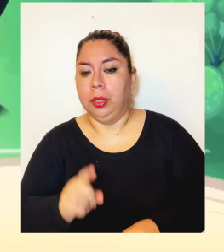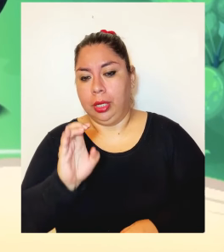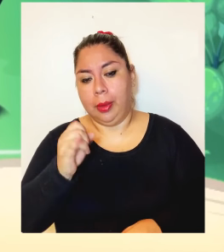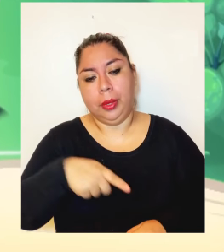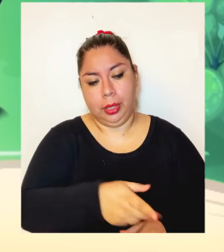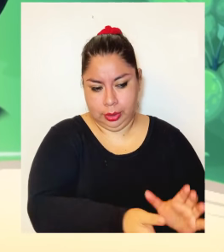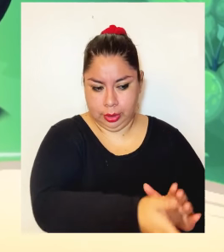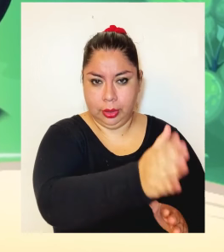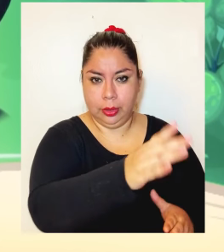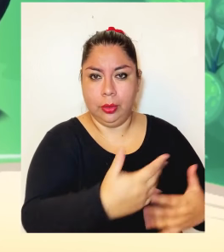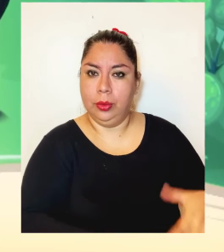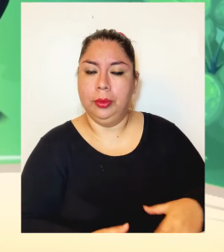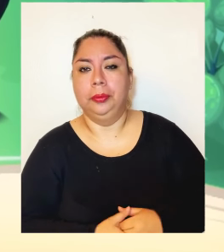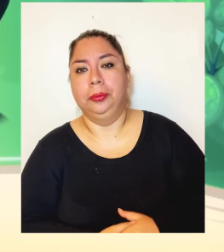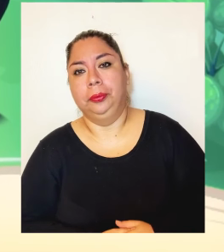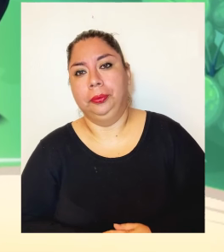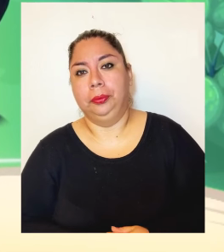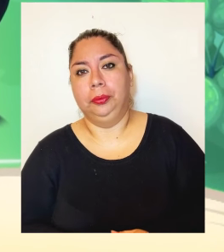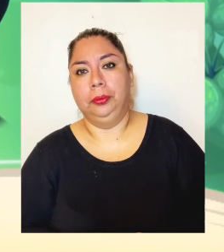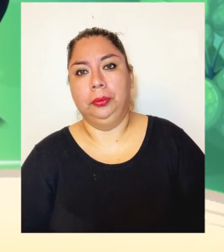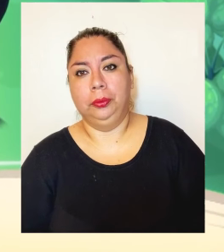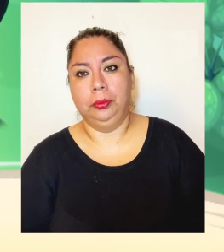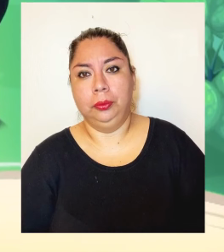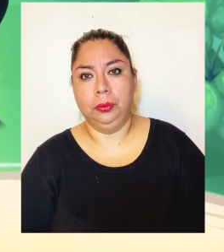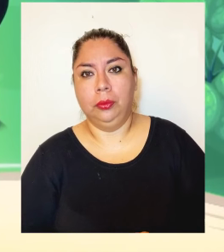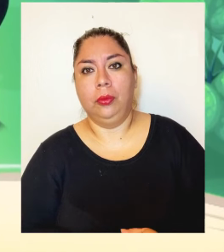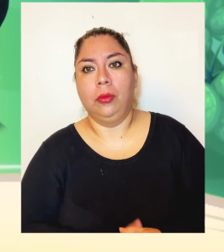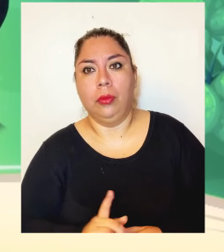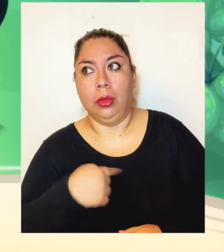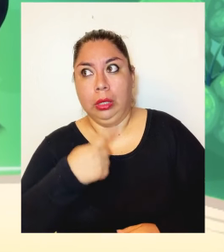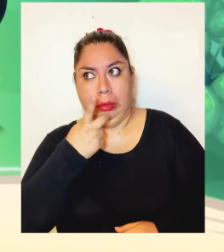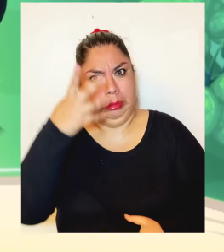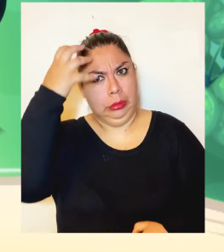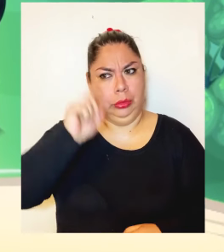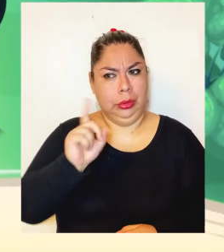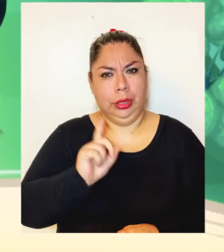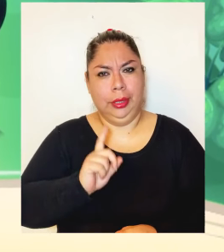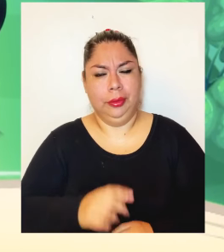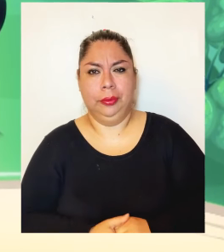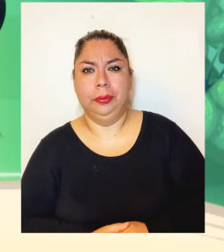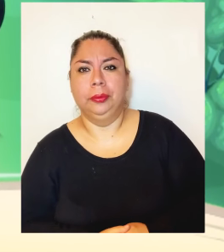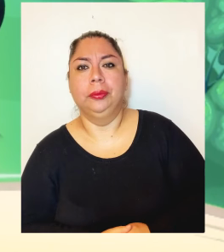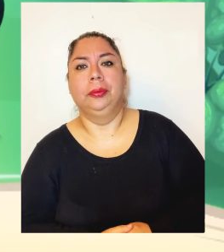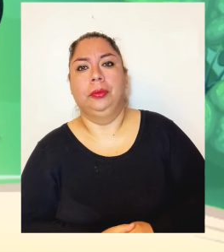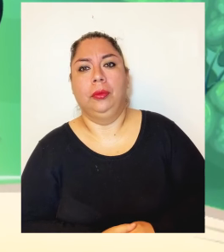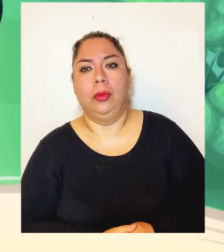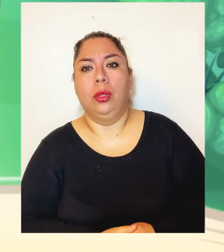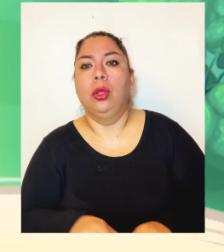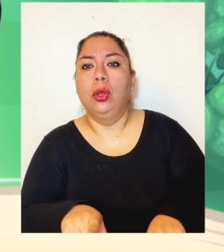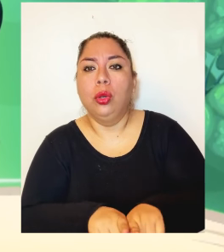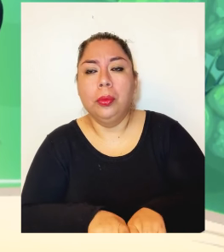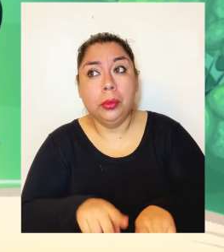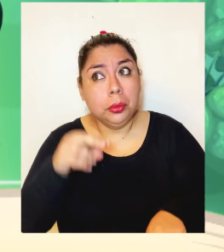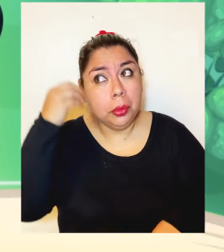patio. Espero no encontrarme nunca con un otorongo. Lo mismo pensó Emilia,